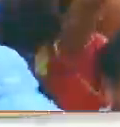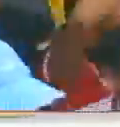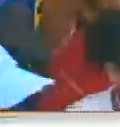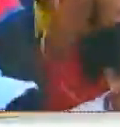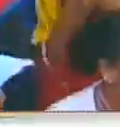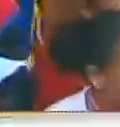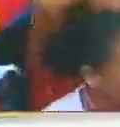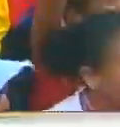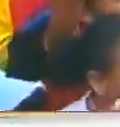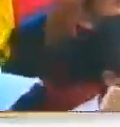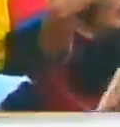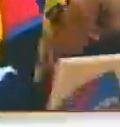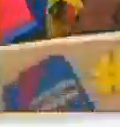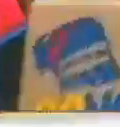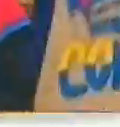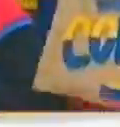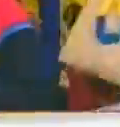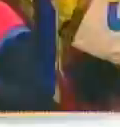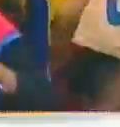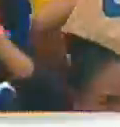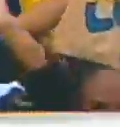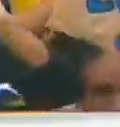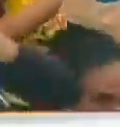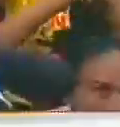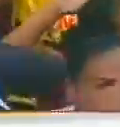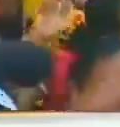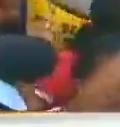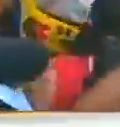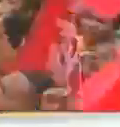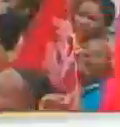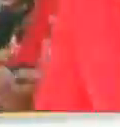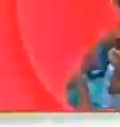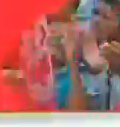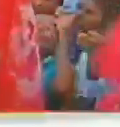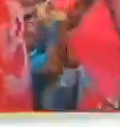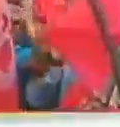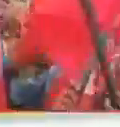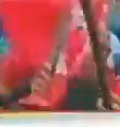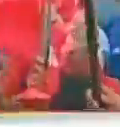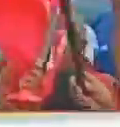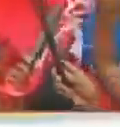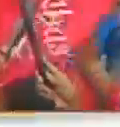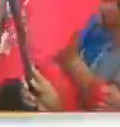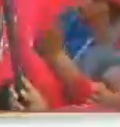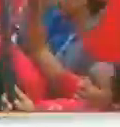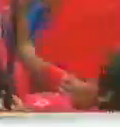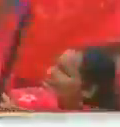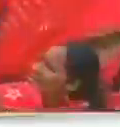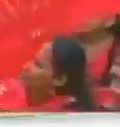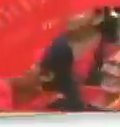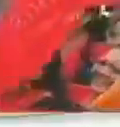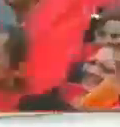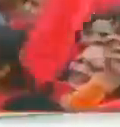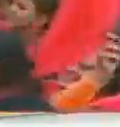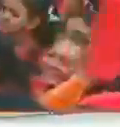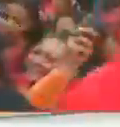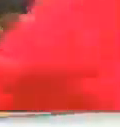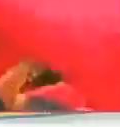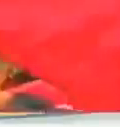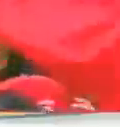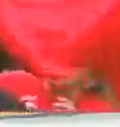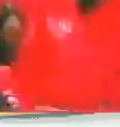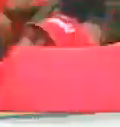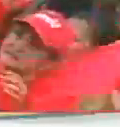el Partido Socialista Unido de Venezuela. Esa bandera está tapándola. No, el partido, los partidos del Gran